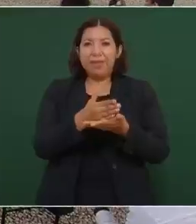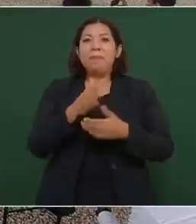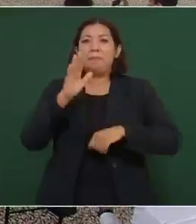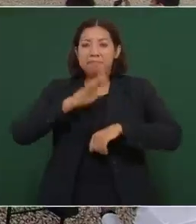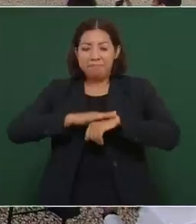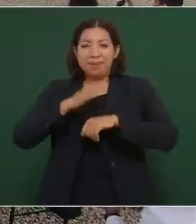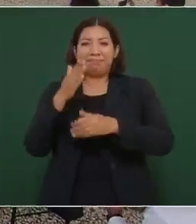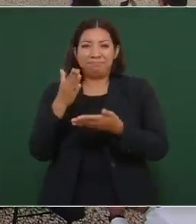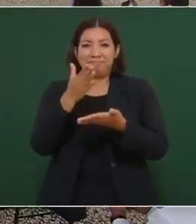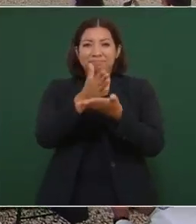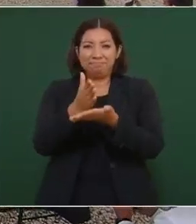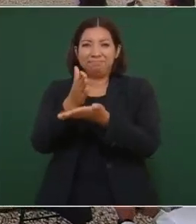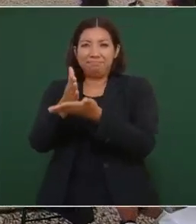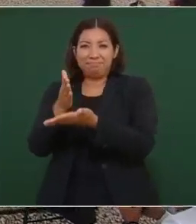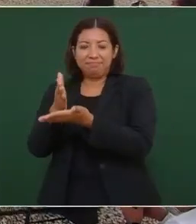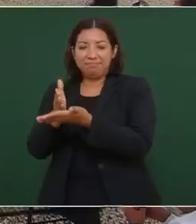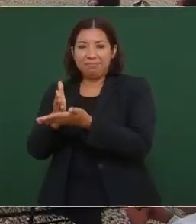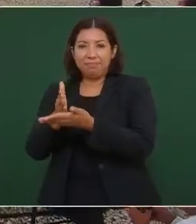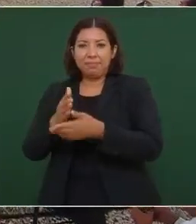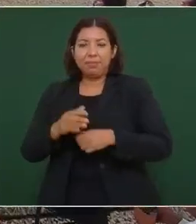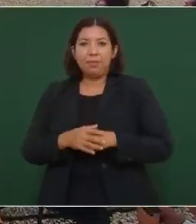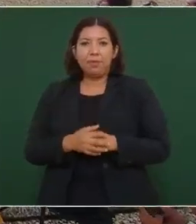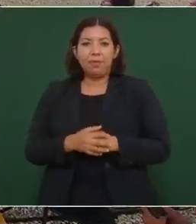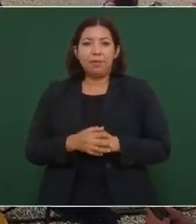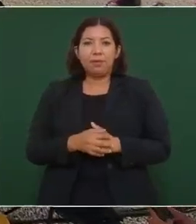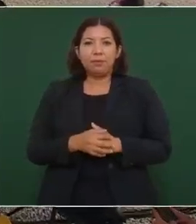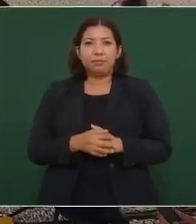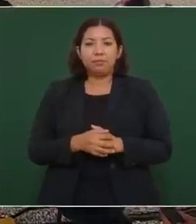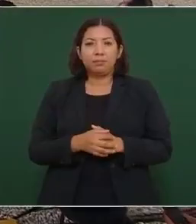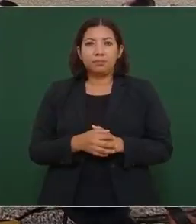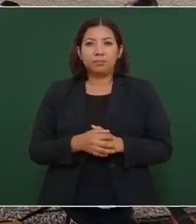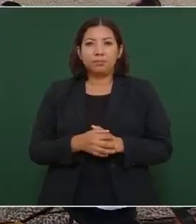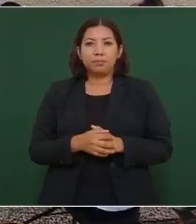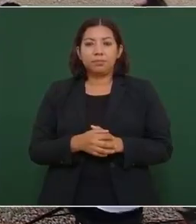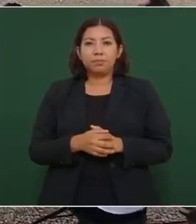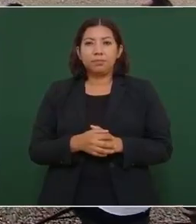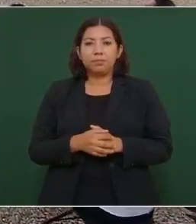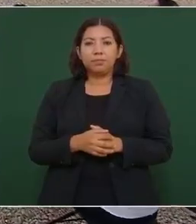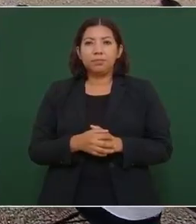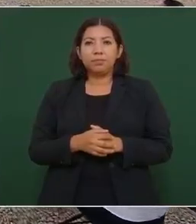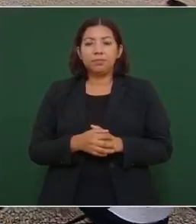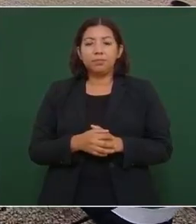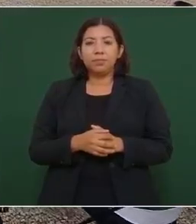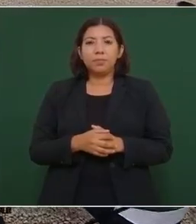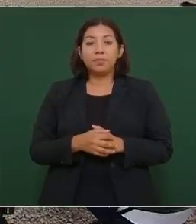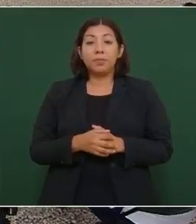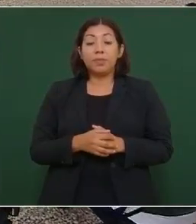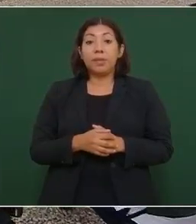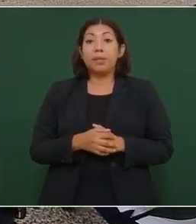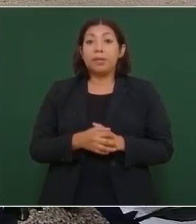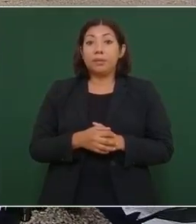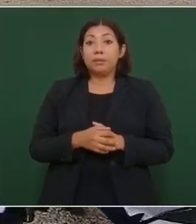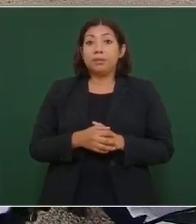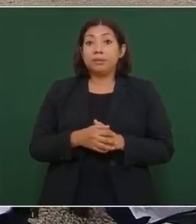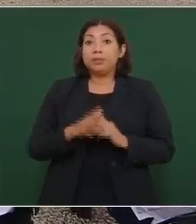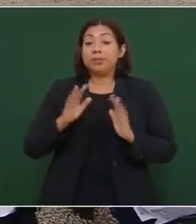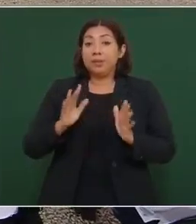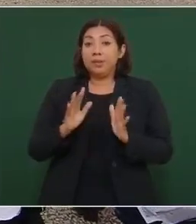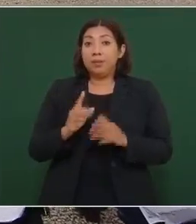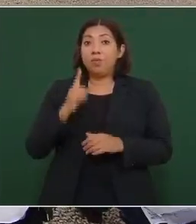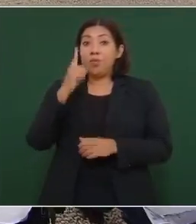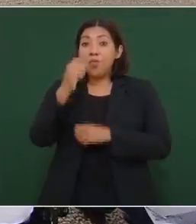rápidamente hablar a vísperas de cumplir un año. A vísperas de cumplir un año más de nuestro querido